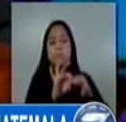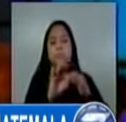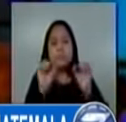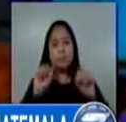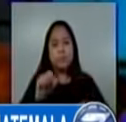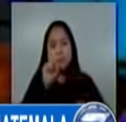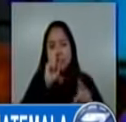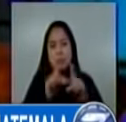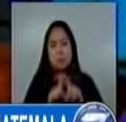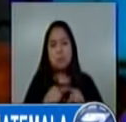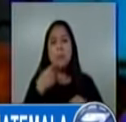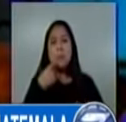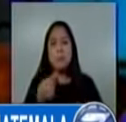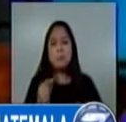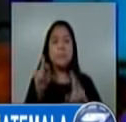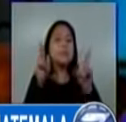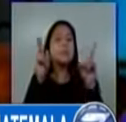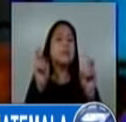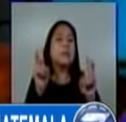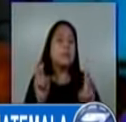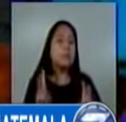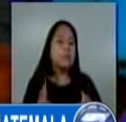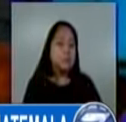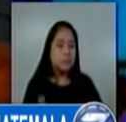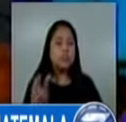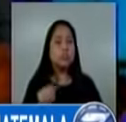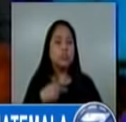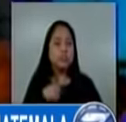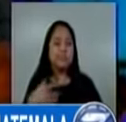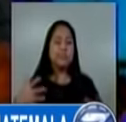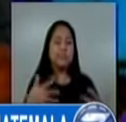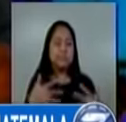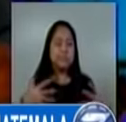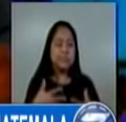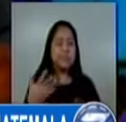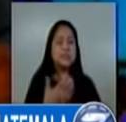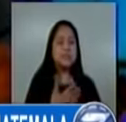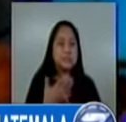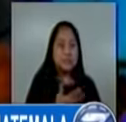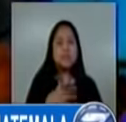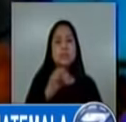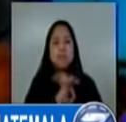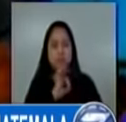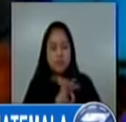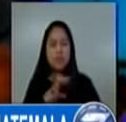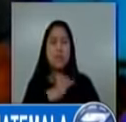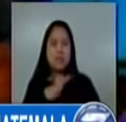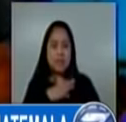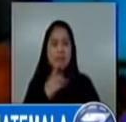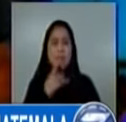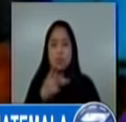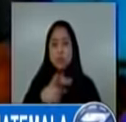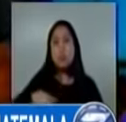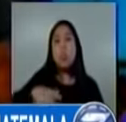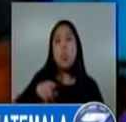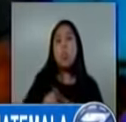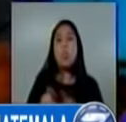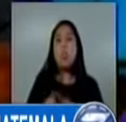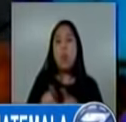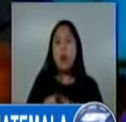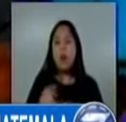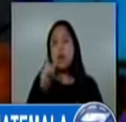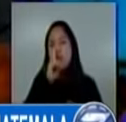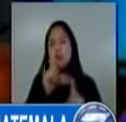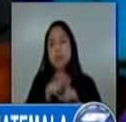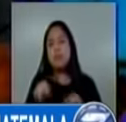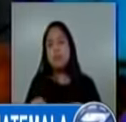tocar los puntos que los conflictos, los problemas sociales que tenemos comunes, pero sobre todo lograr el